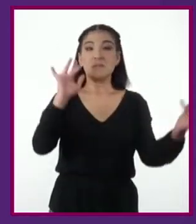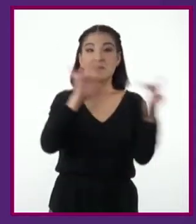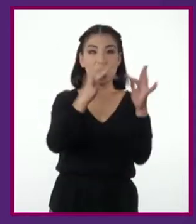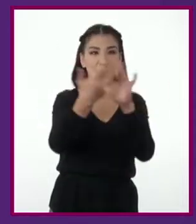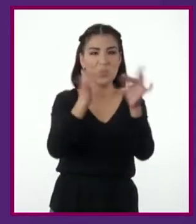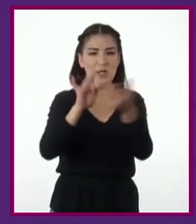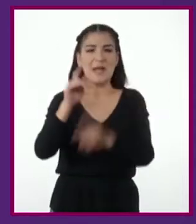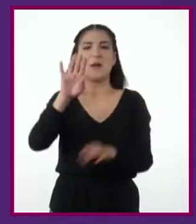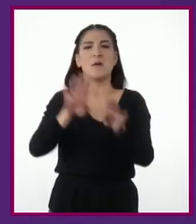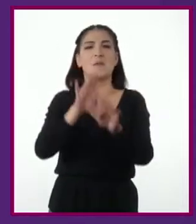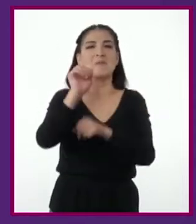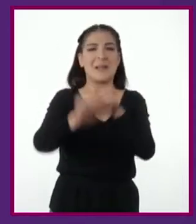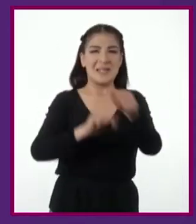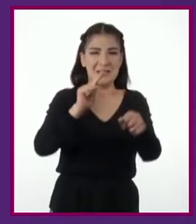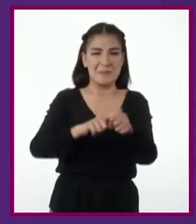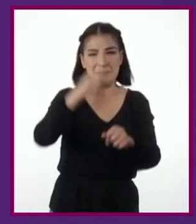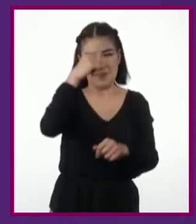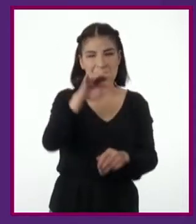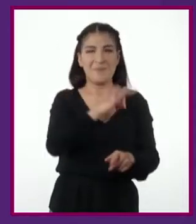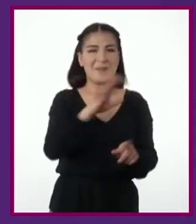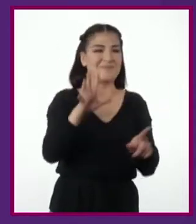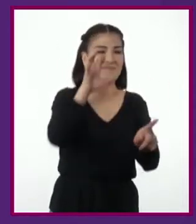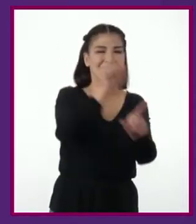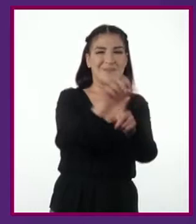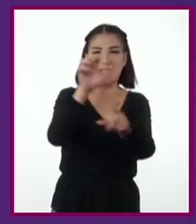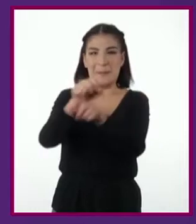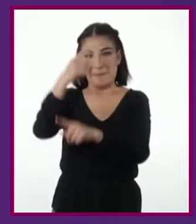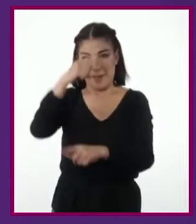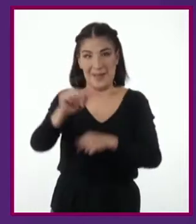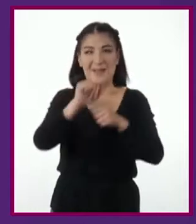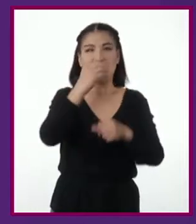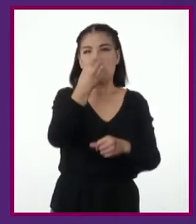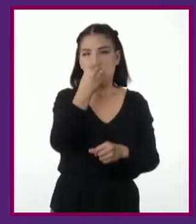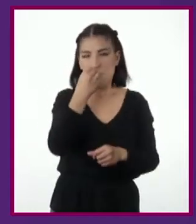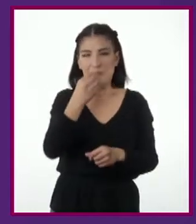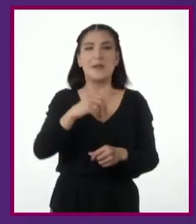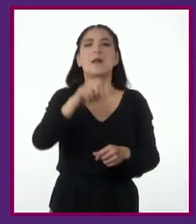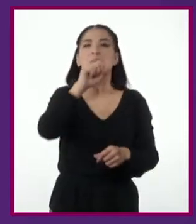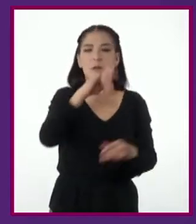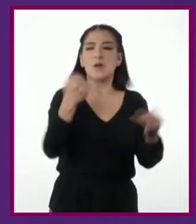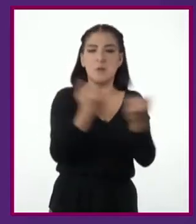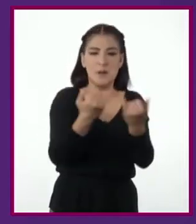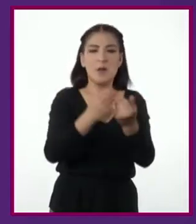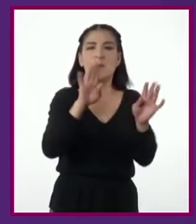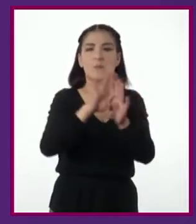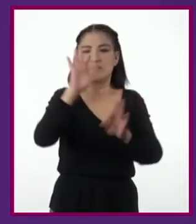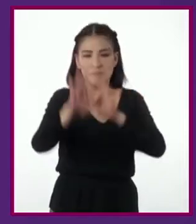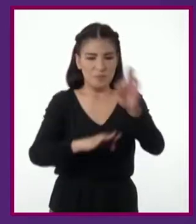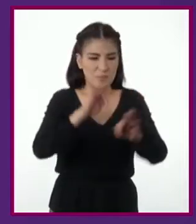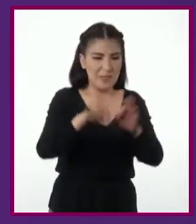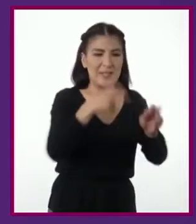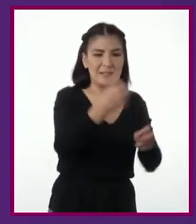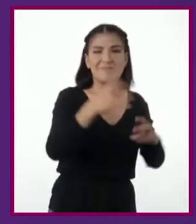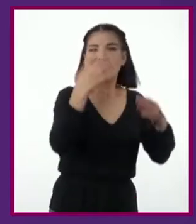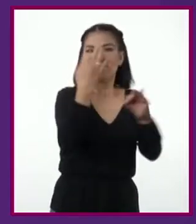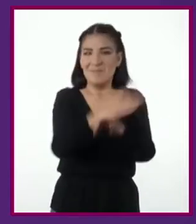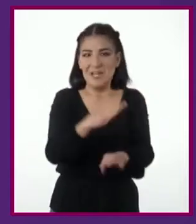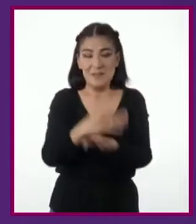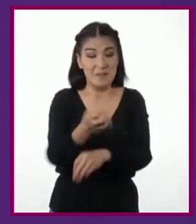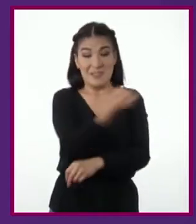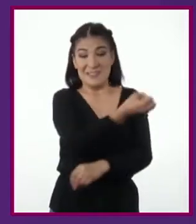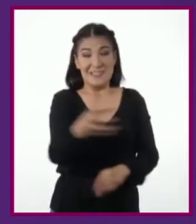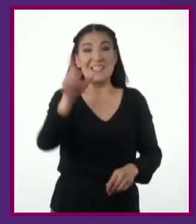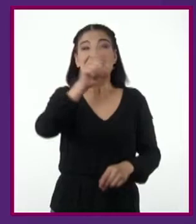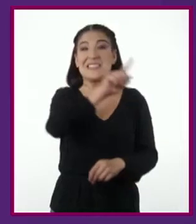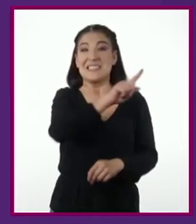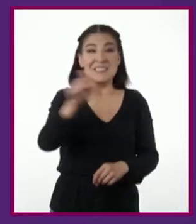poblaciones de cazadores-recolectores con la vegetación propició la domesticación de alrededor de 100 especies de